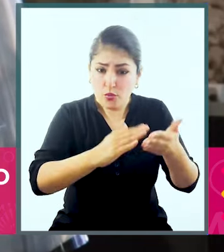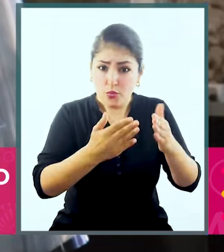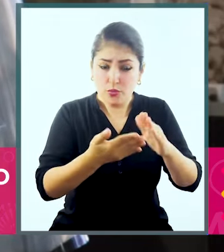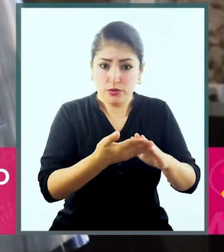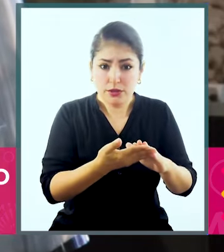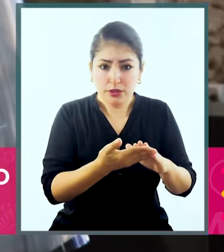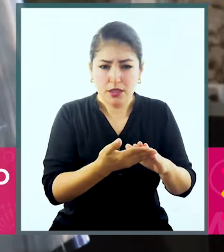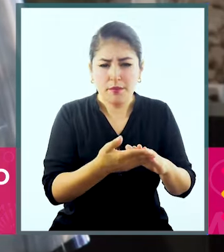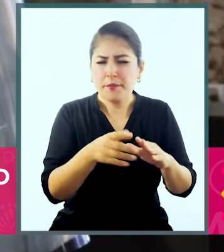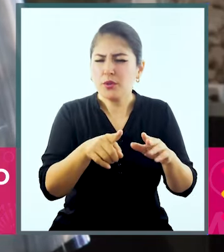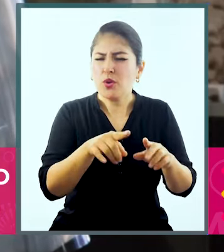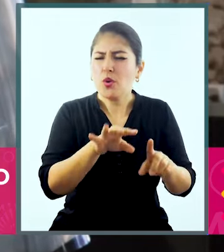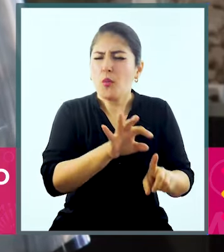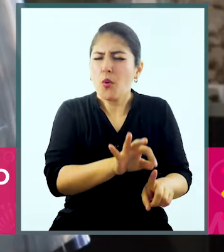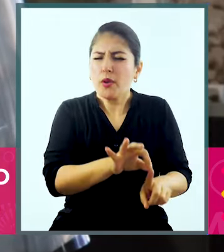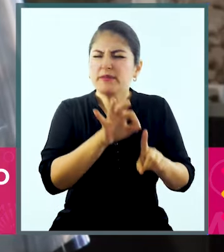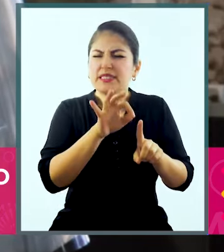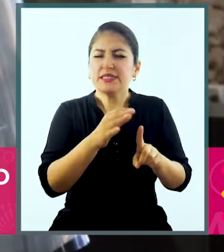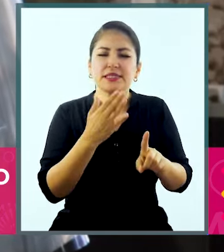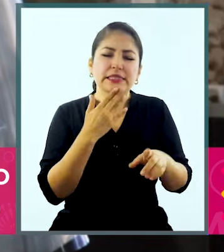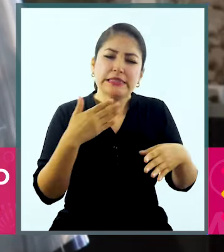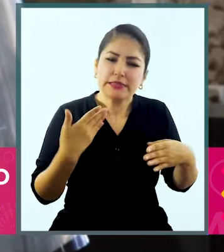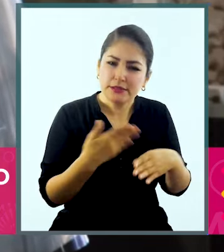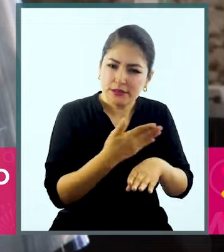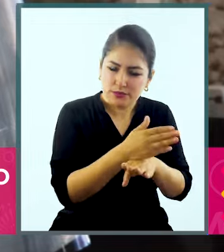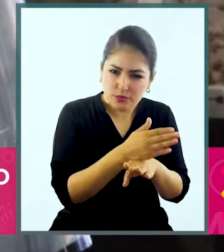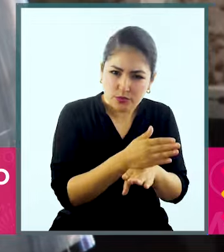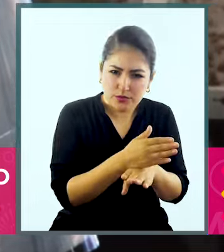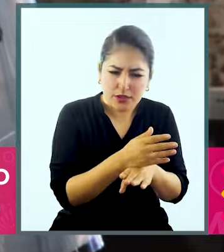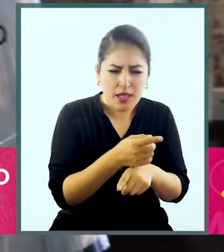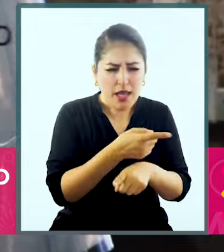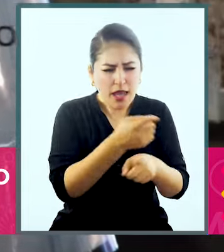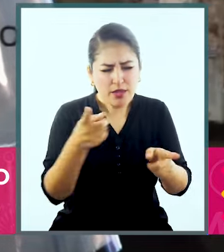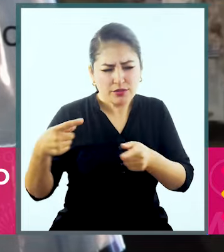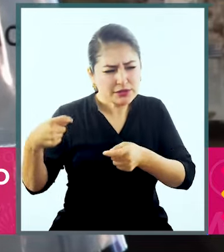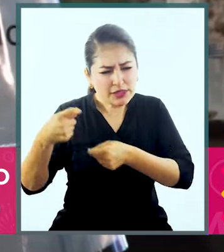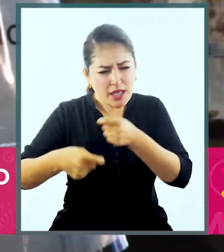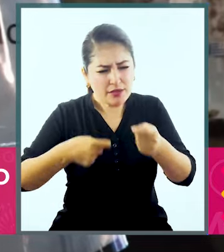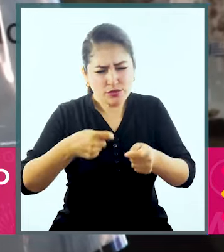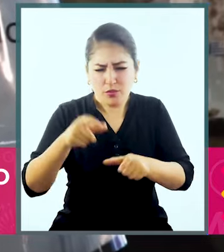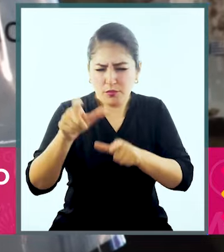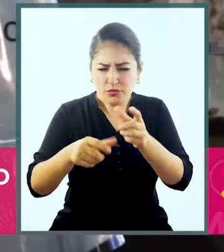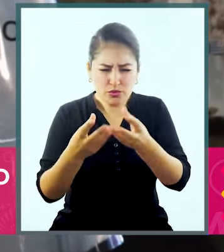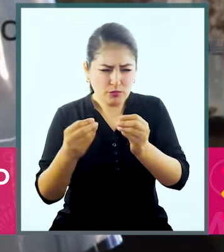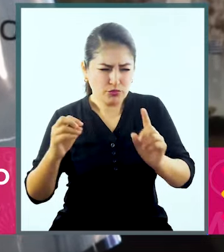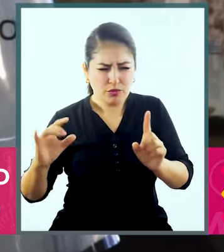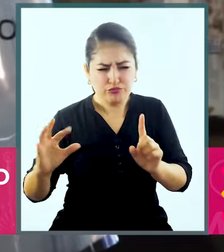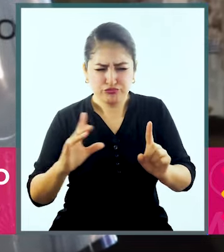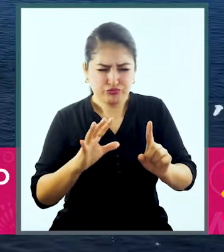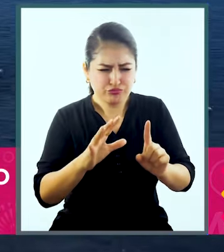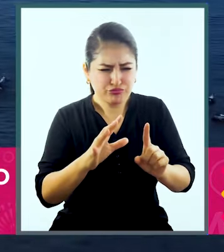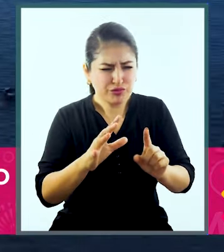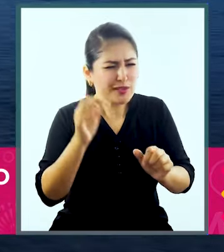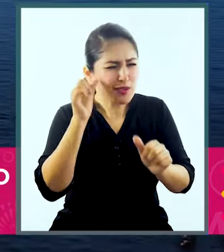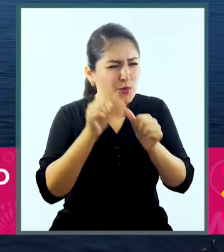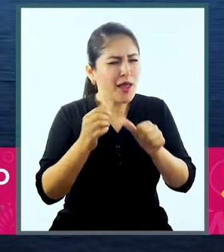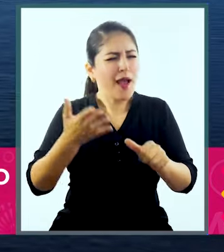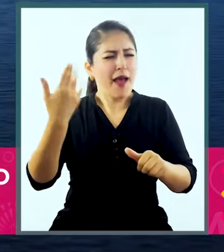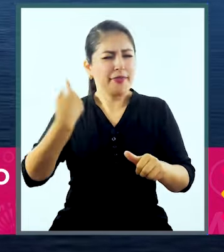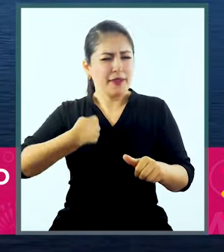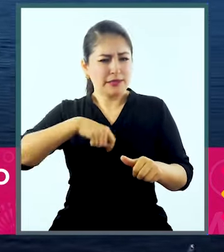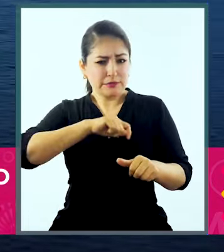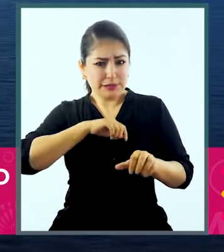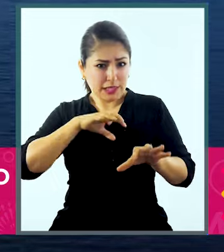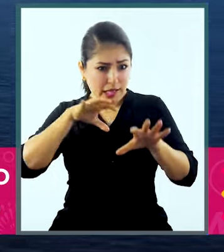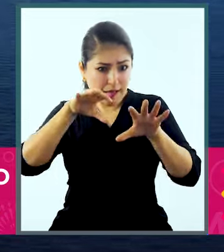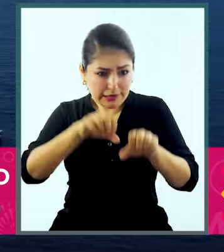relevancia en Chimbote. Esta tradición popular que nació en una caleta en tiempos coloniales y que en la segunda